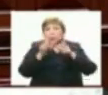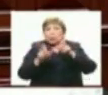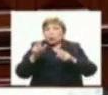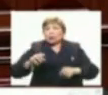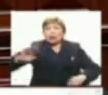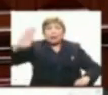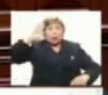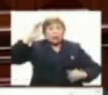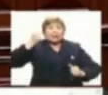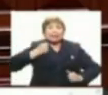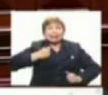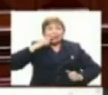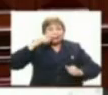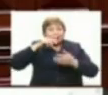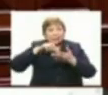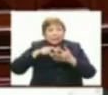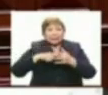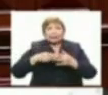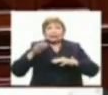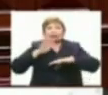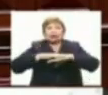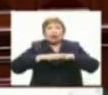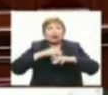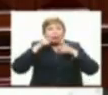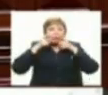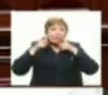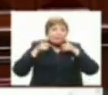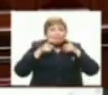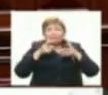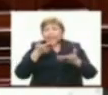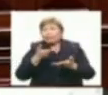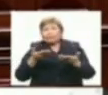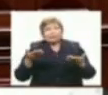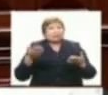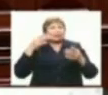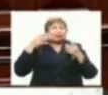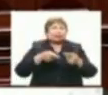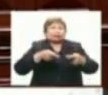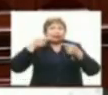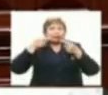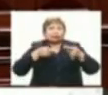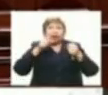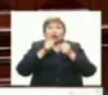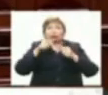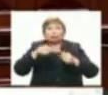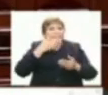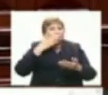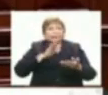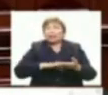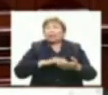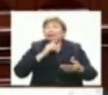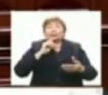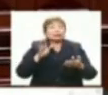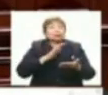La Policía Nacional es el pilar sobre el cual la actividad pública lucha contra este mal. Pero eso